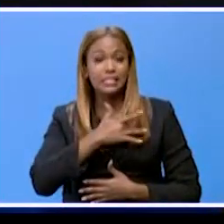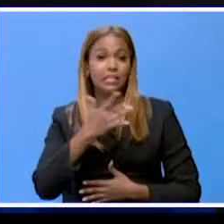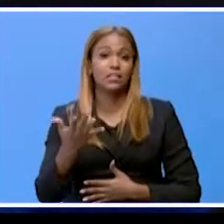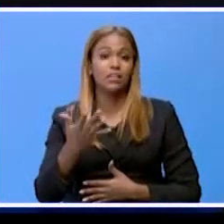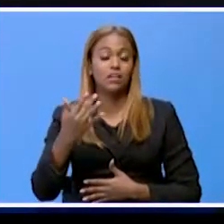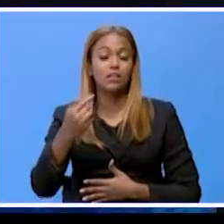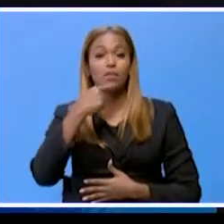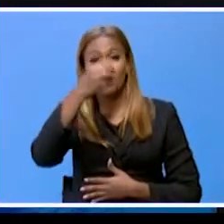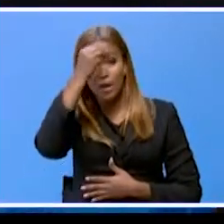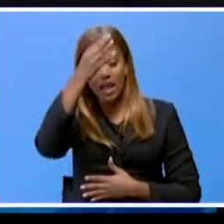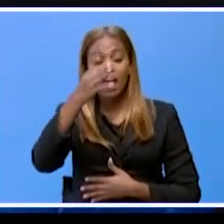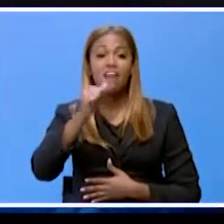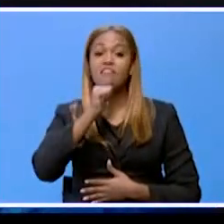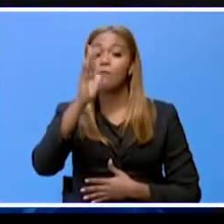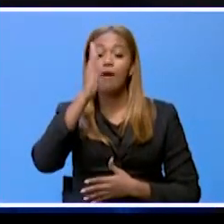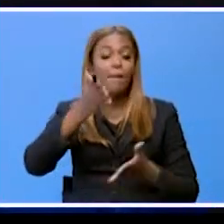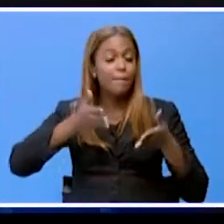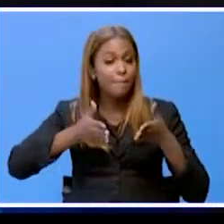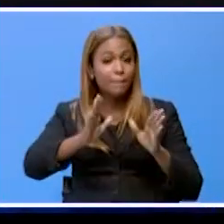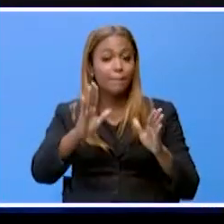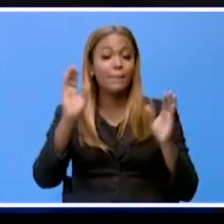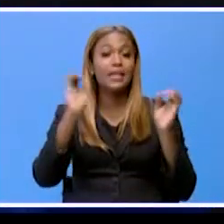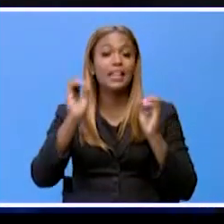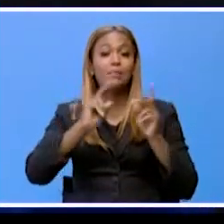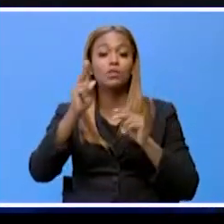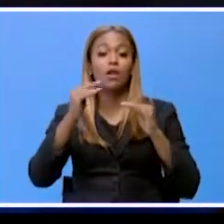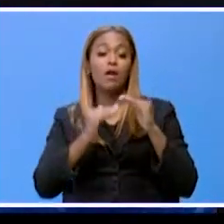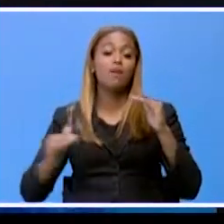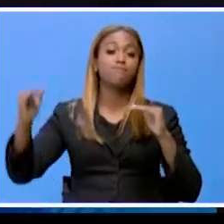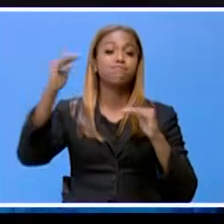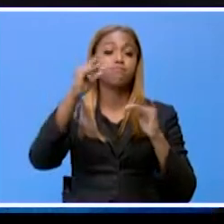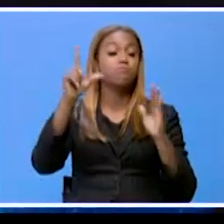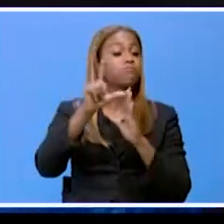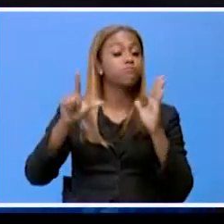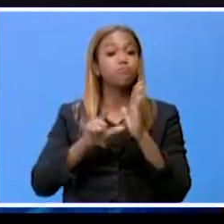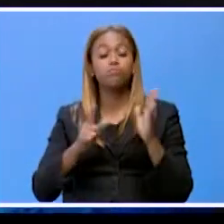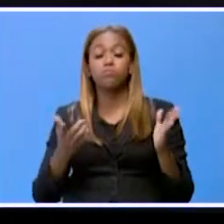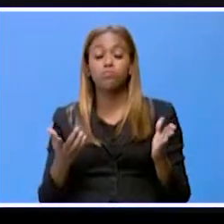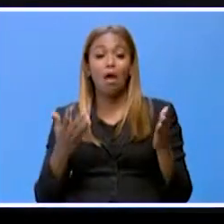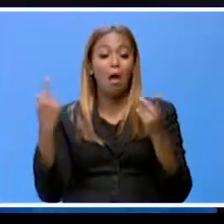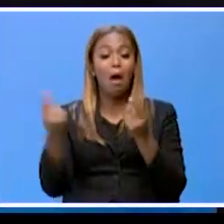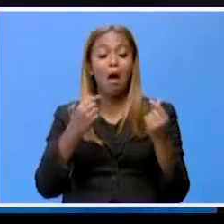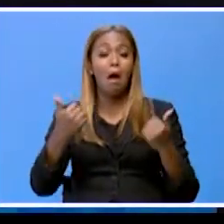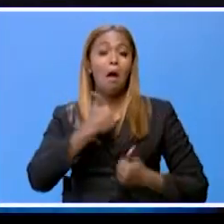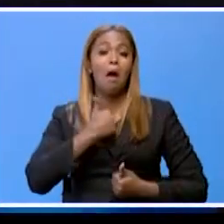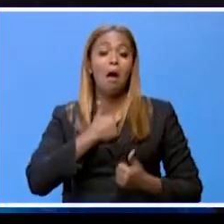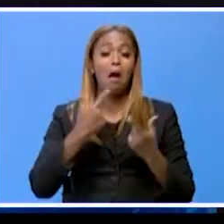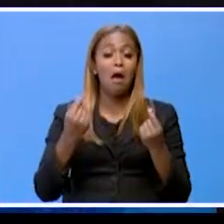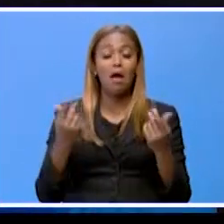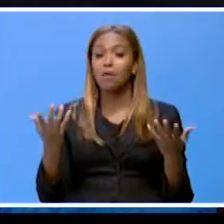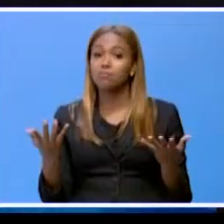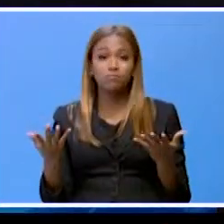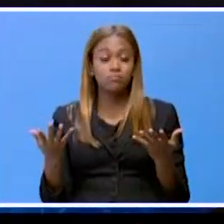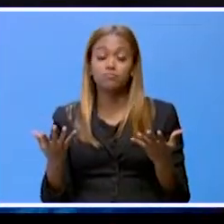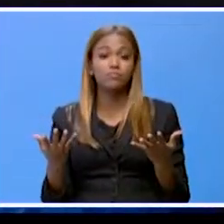no voy a tolerar de ninguna manera que nadie esté por encima de la ley ni de que tampoco se pueda usar la frontera.